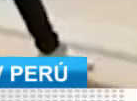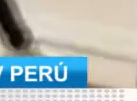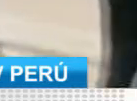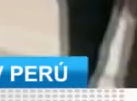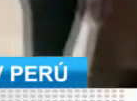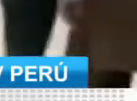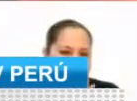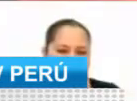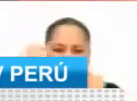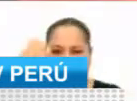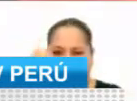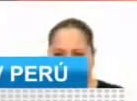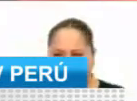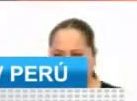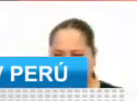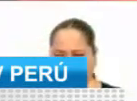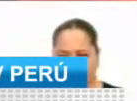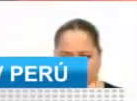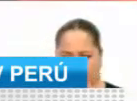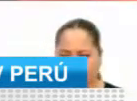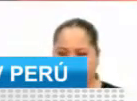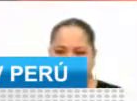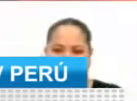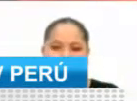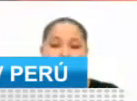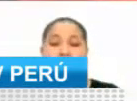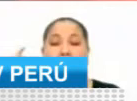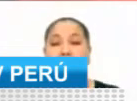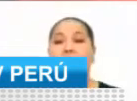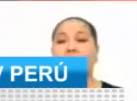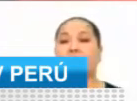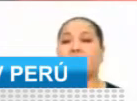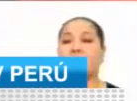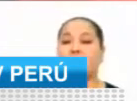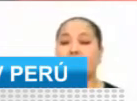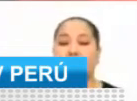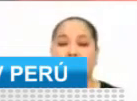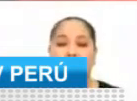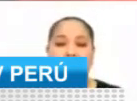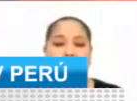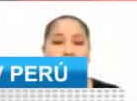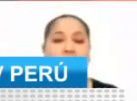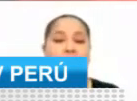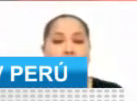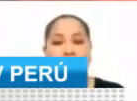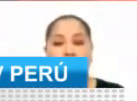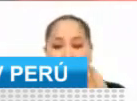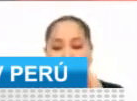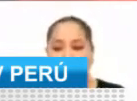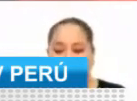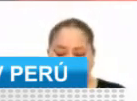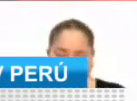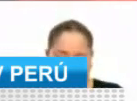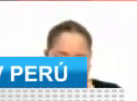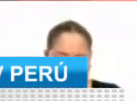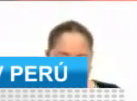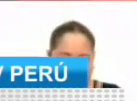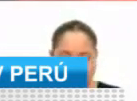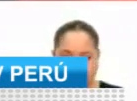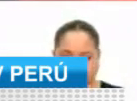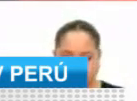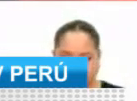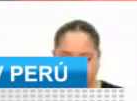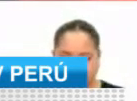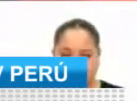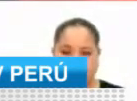por COVID-19. A través de este Yanapay también ayuda a que los hogares puedan cubrir esos costos adicionales que puede